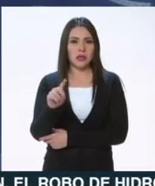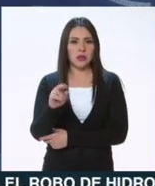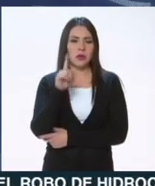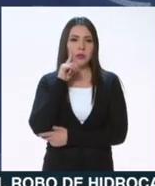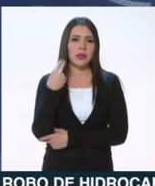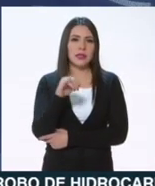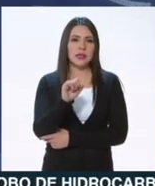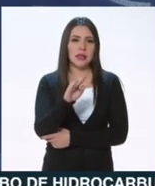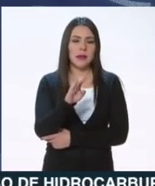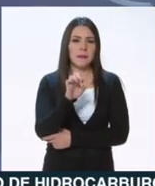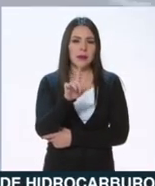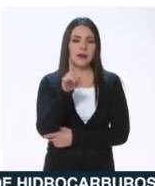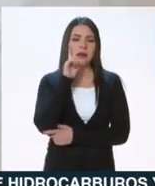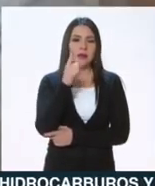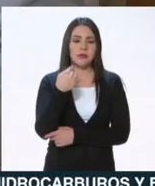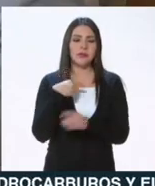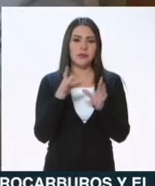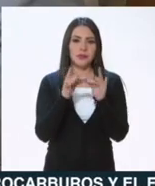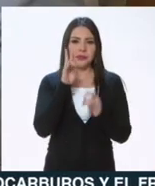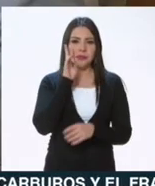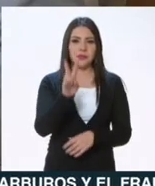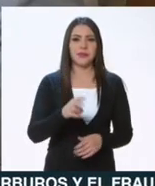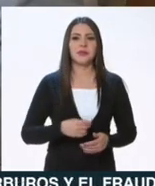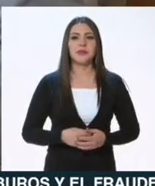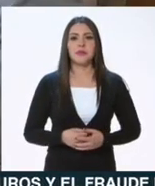incidencia. Aquí lo que platicaron.